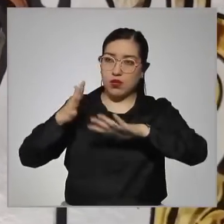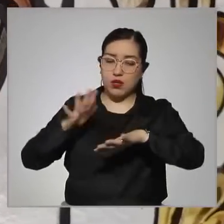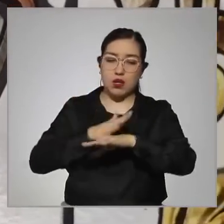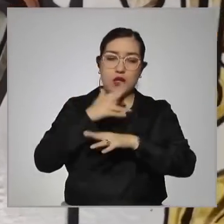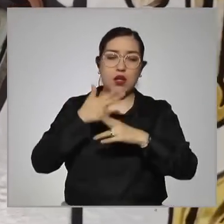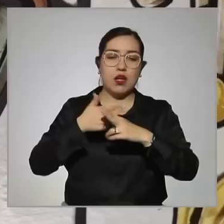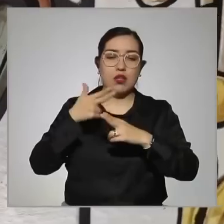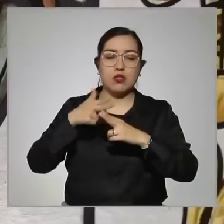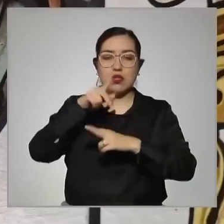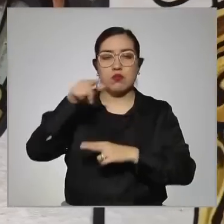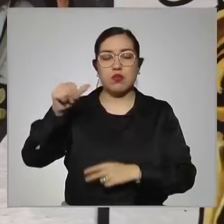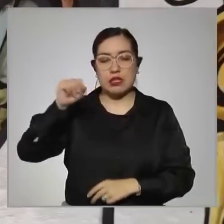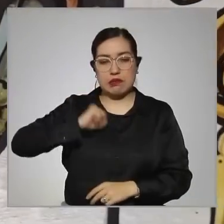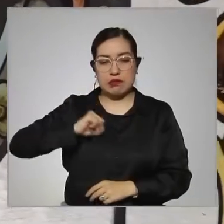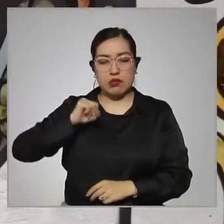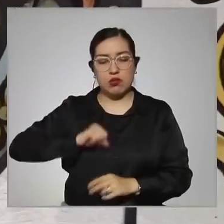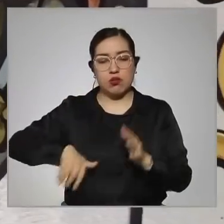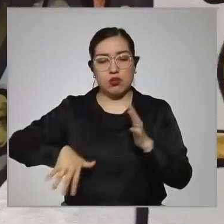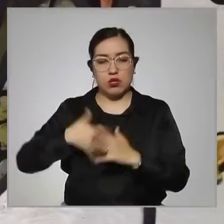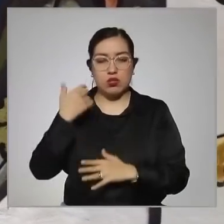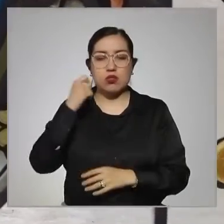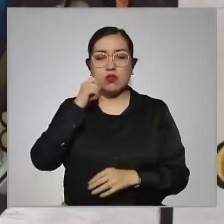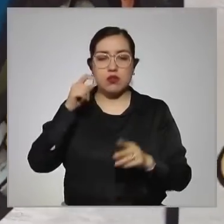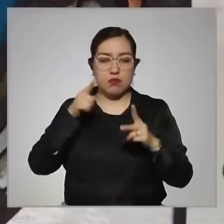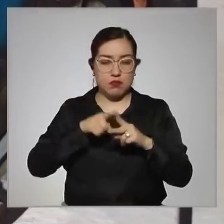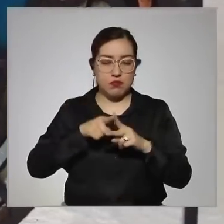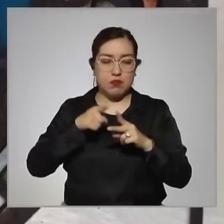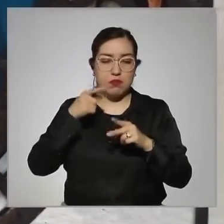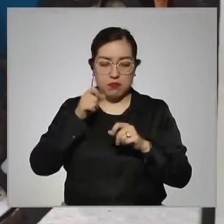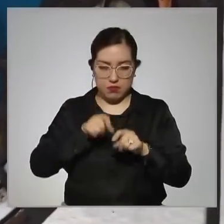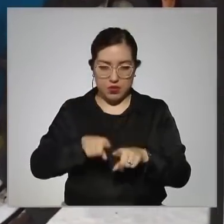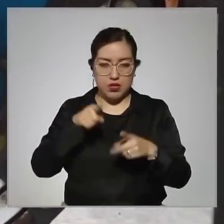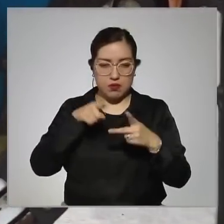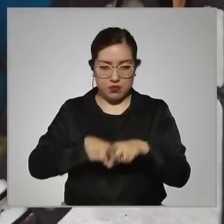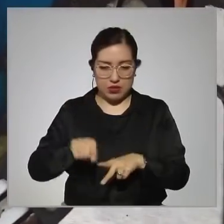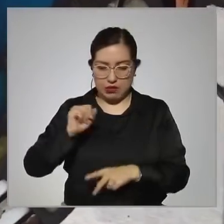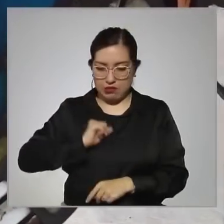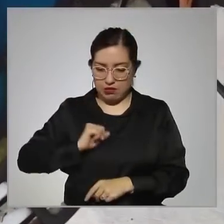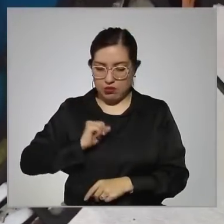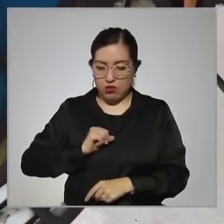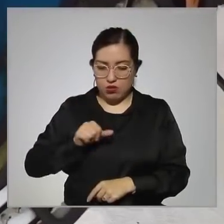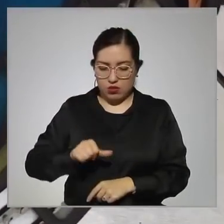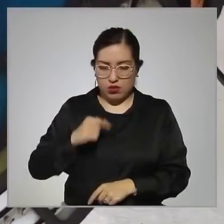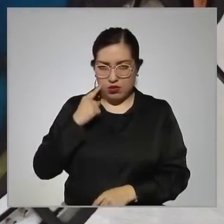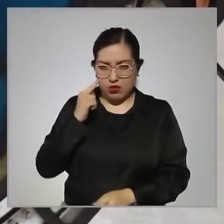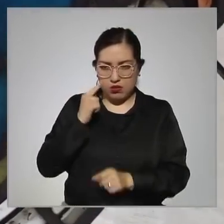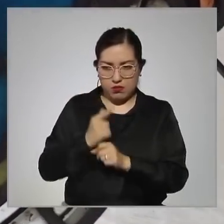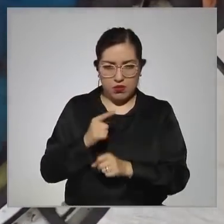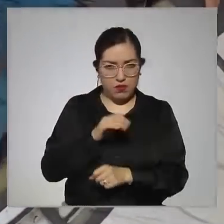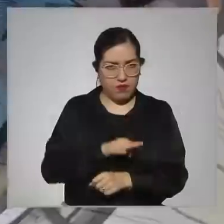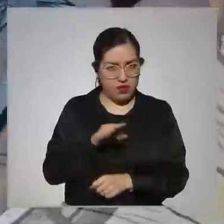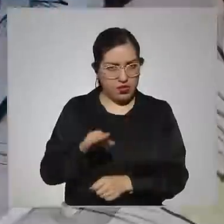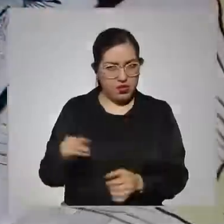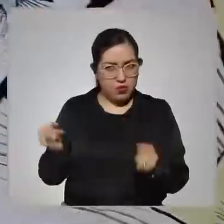hacia el siglo XV y principios del siglo XVI, se daban cuenta de que la fecha no era la